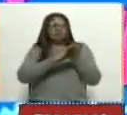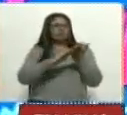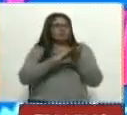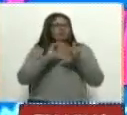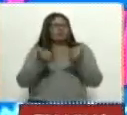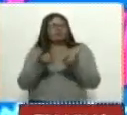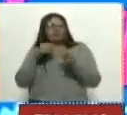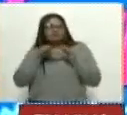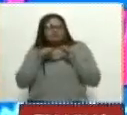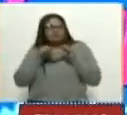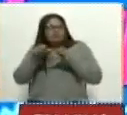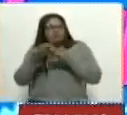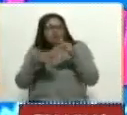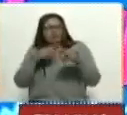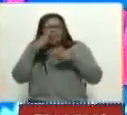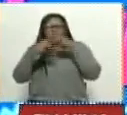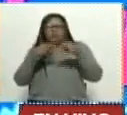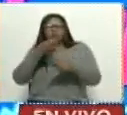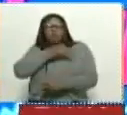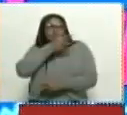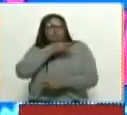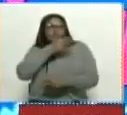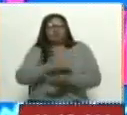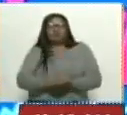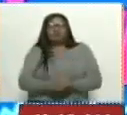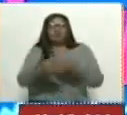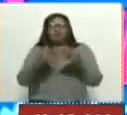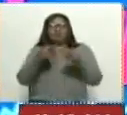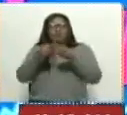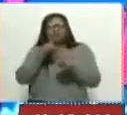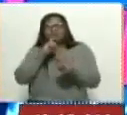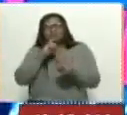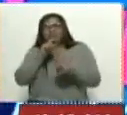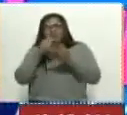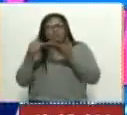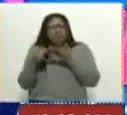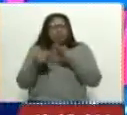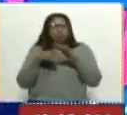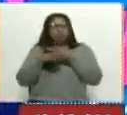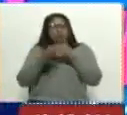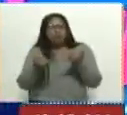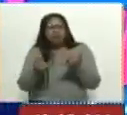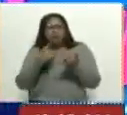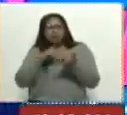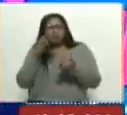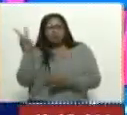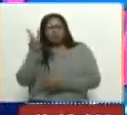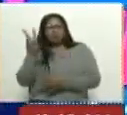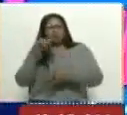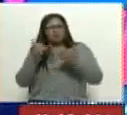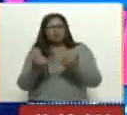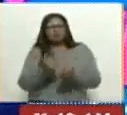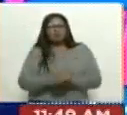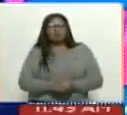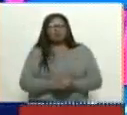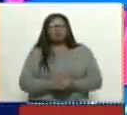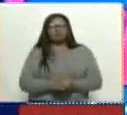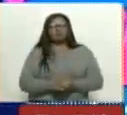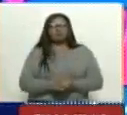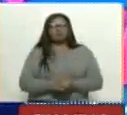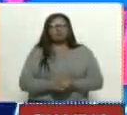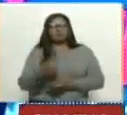mantener todas nuestras políticas sociales a pesar de las dificultades en los ingresos en Venezuela la Venezuela de hoy la